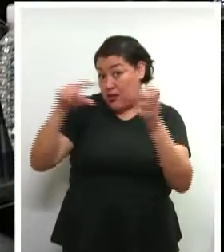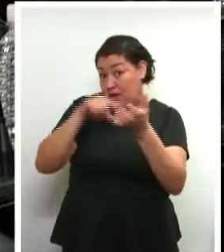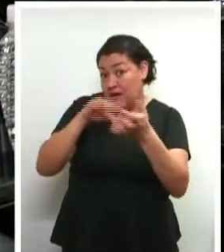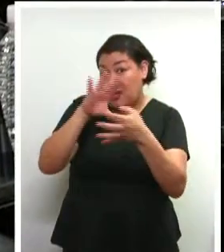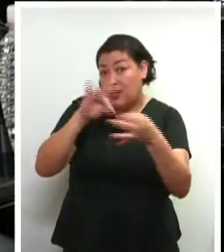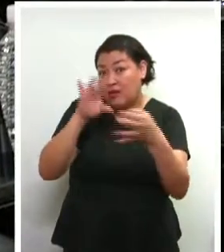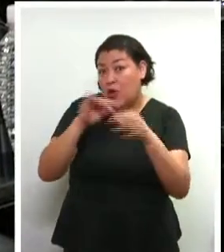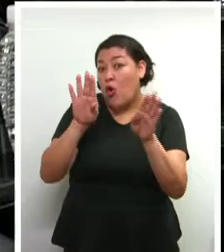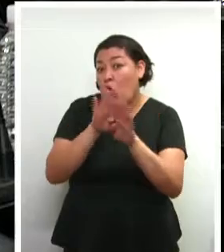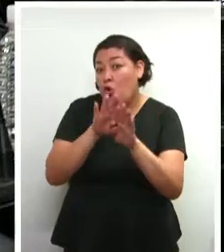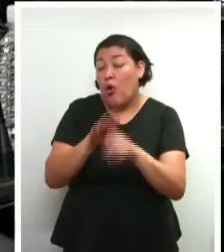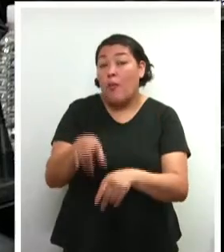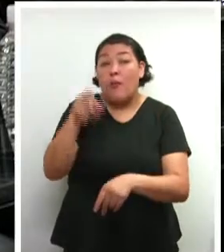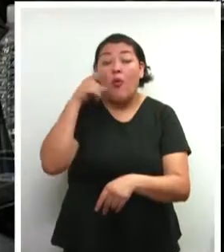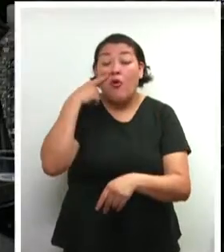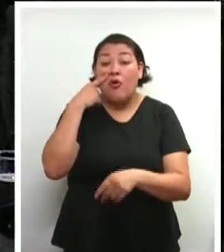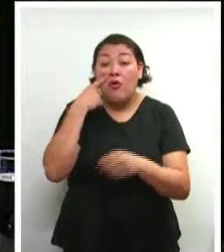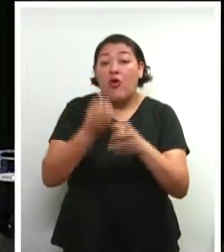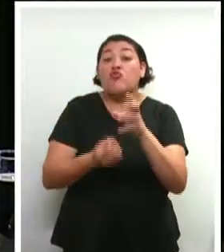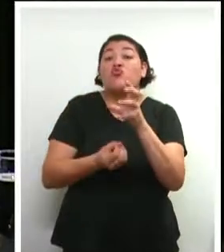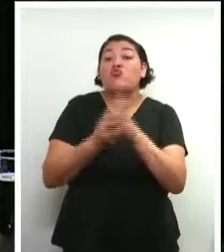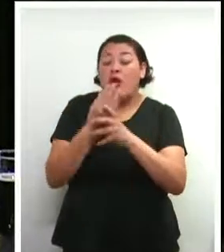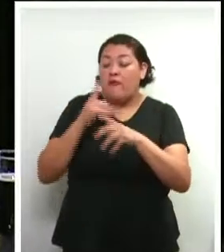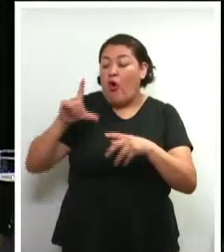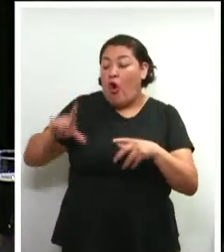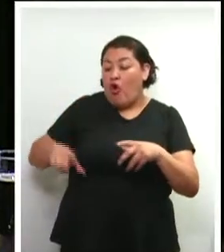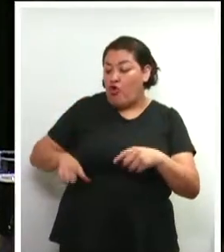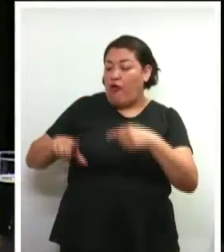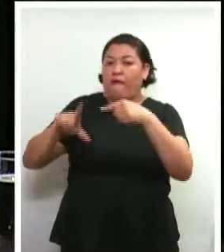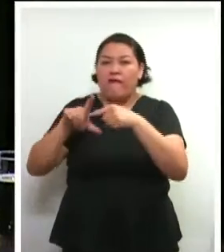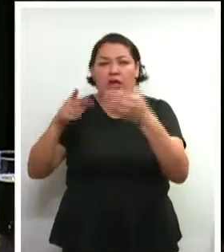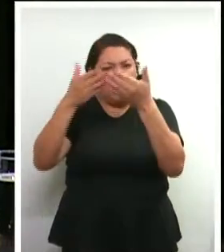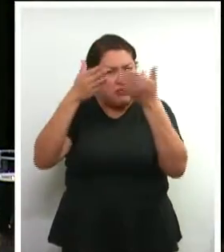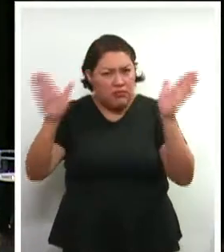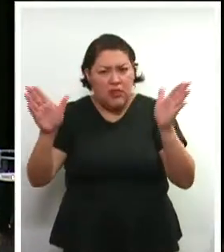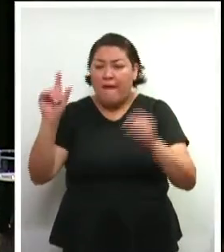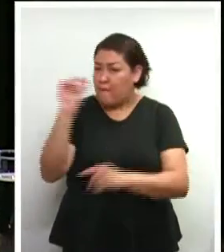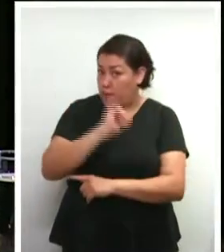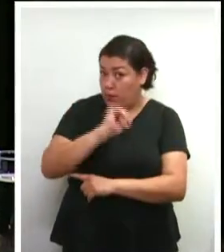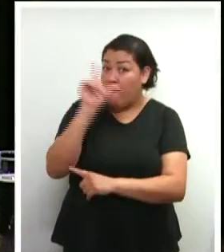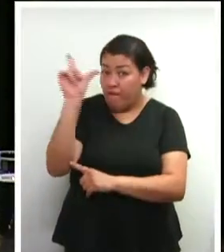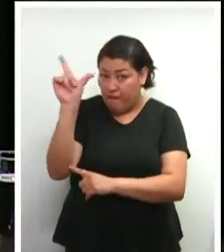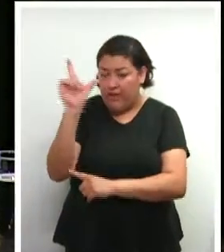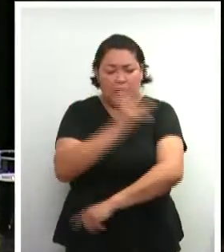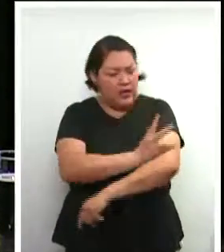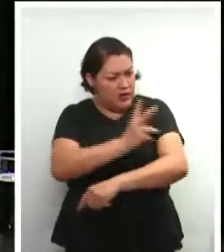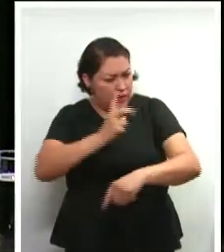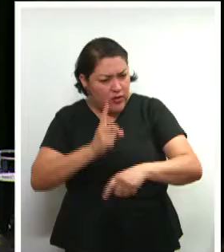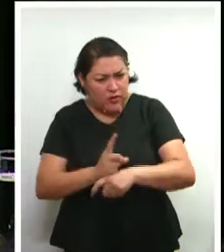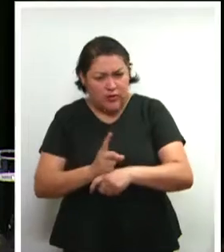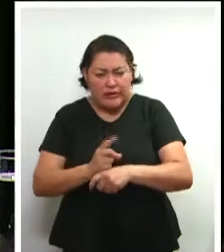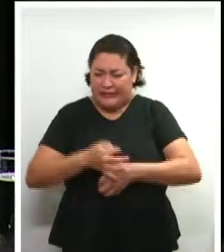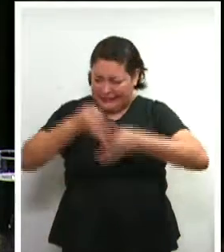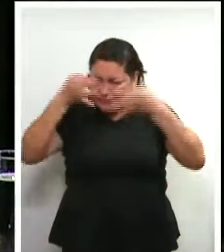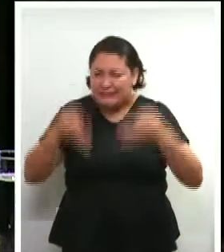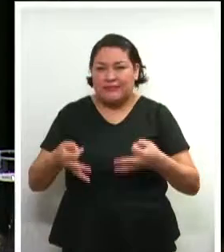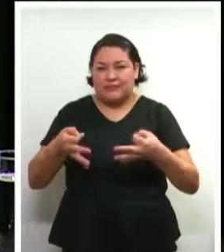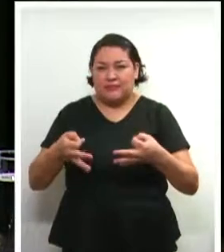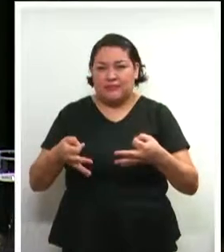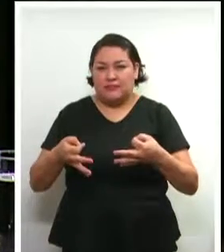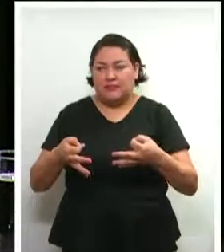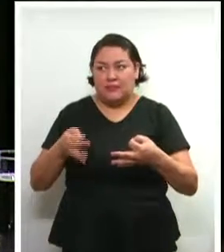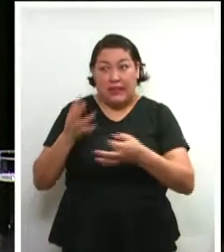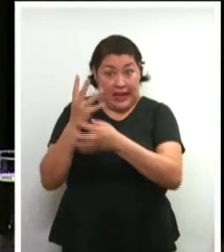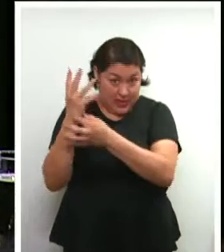a través de la instauración de un gobierno abierto, profesional, honesto y efectivo. Hasta aquí la